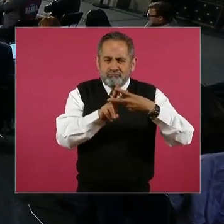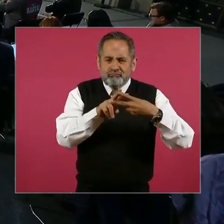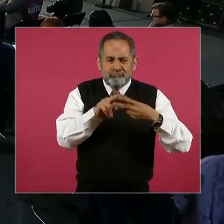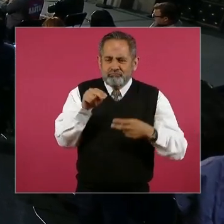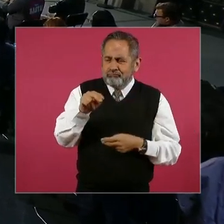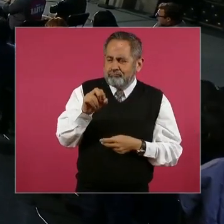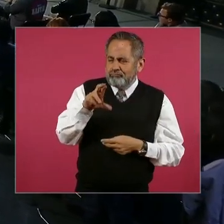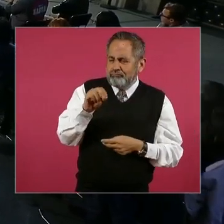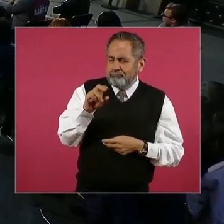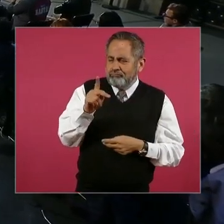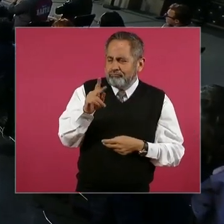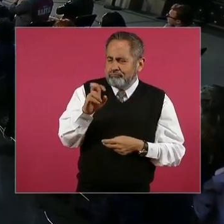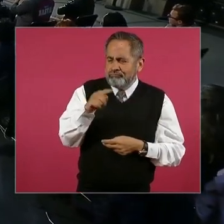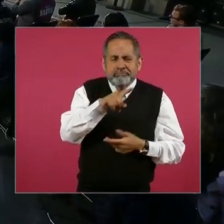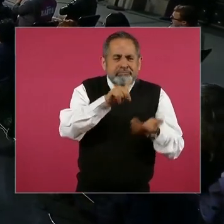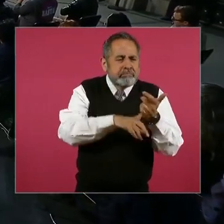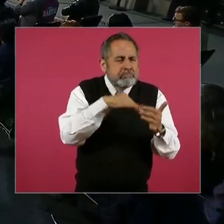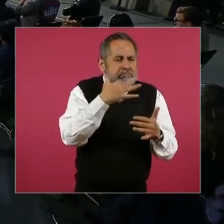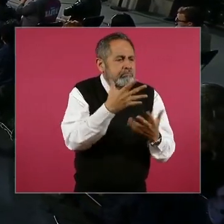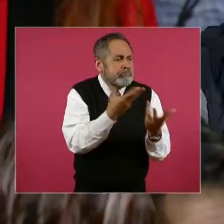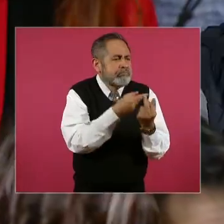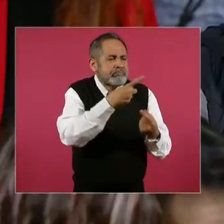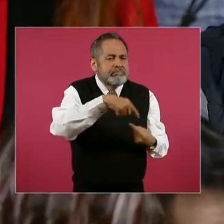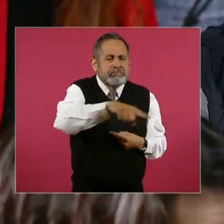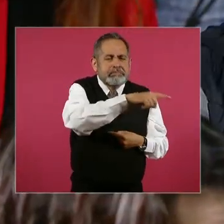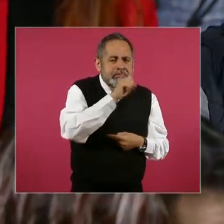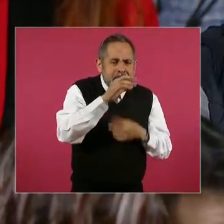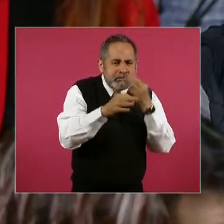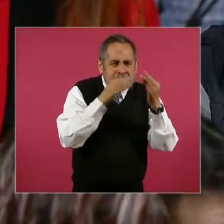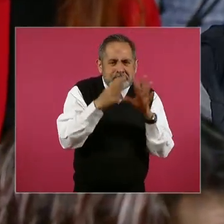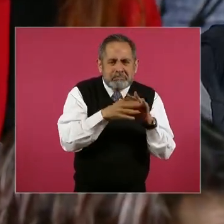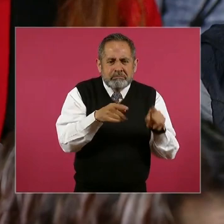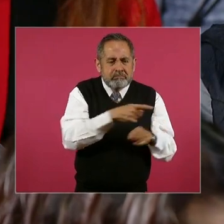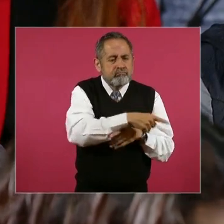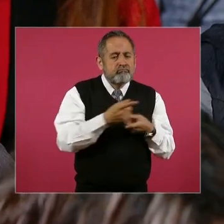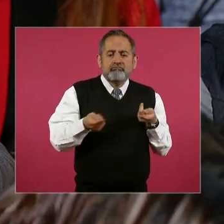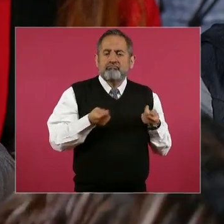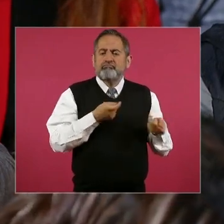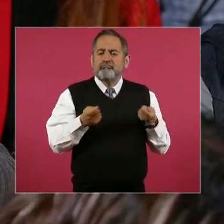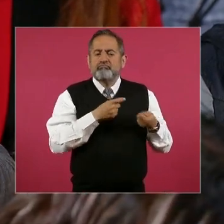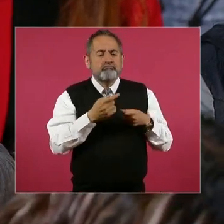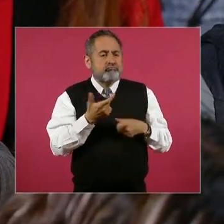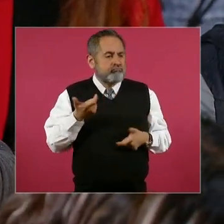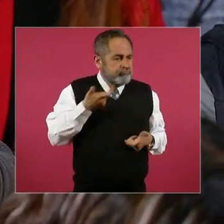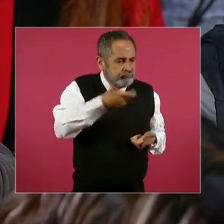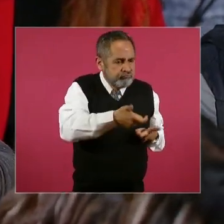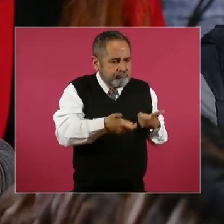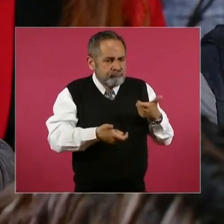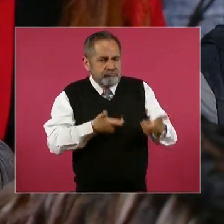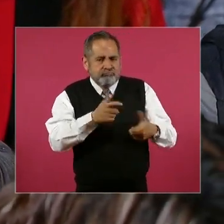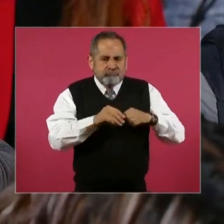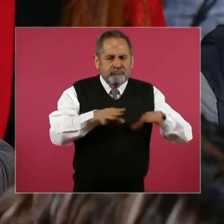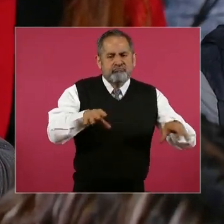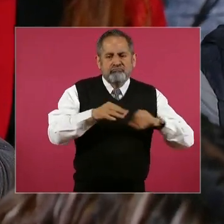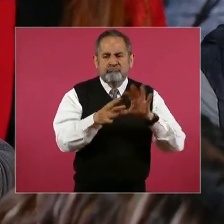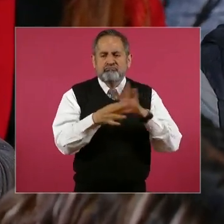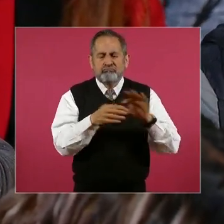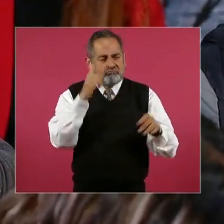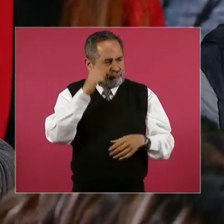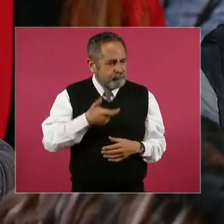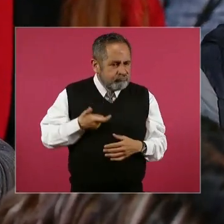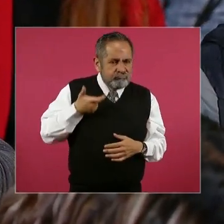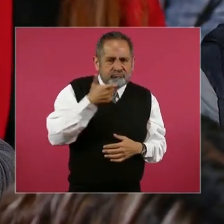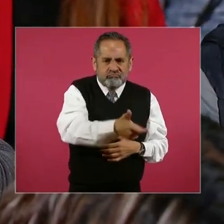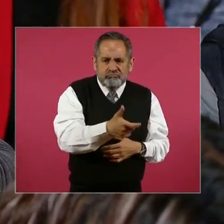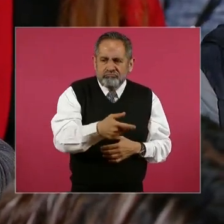copresidente sobre todo lo que estamos hablando lo que es la cuestión de comunicación que bueno ellos son los que tienen las herramientas precisamente para hacer para contratar